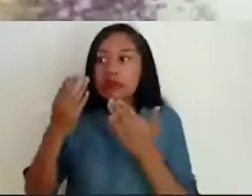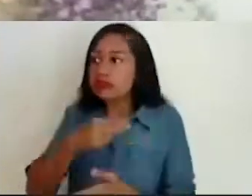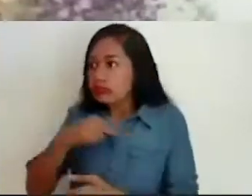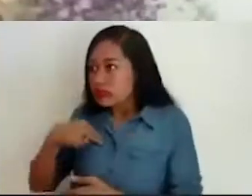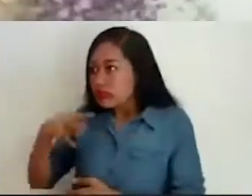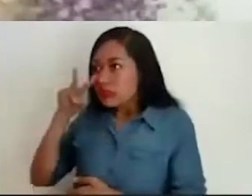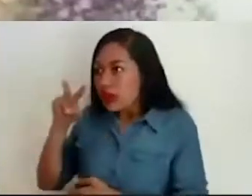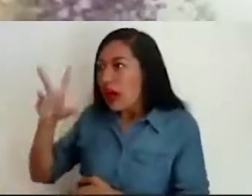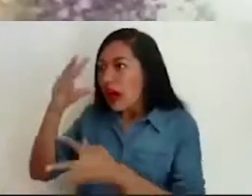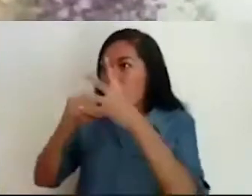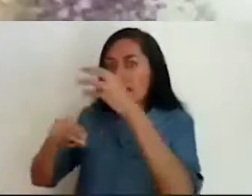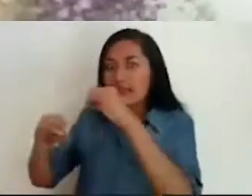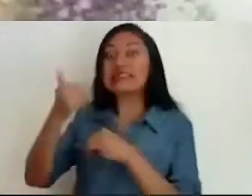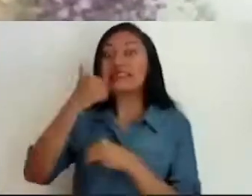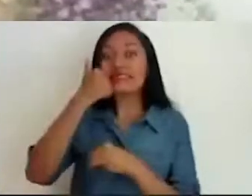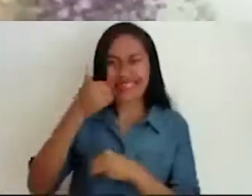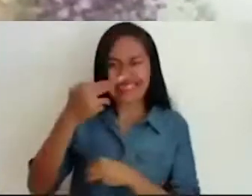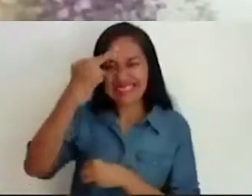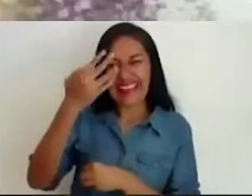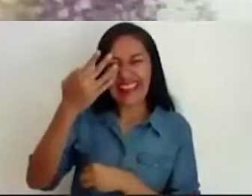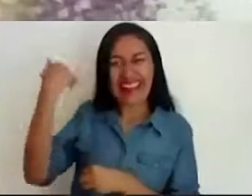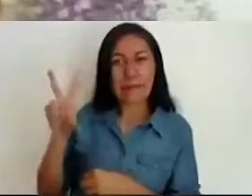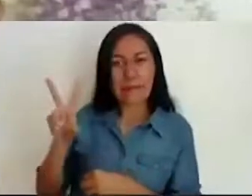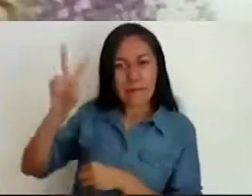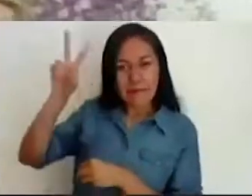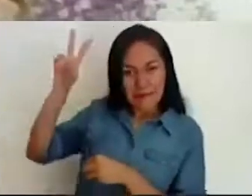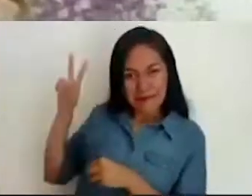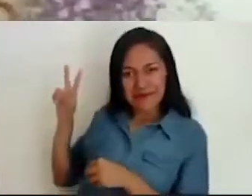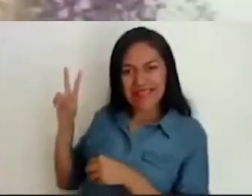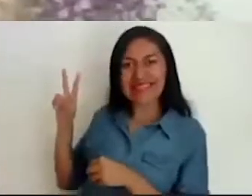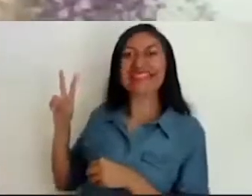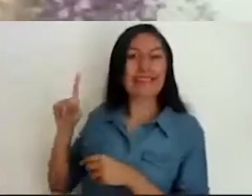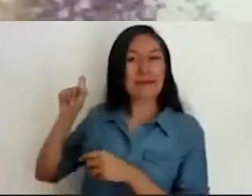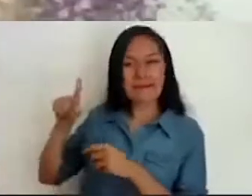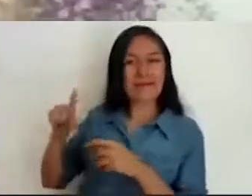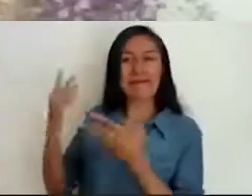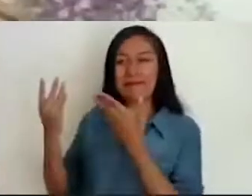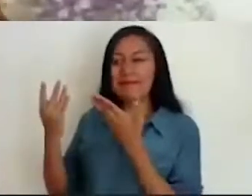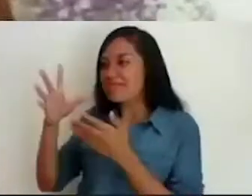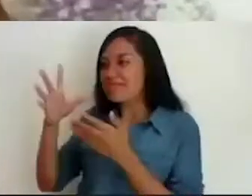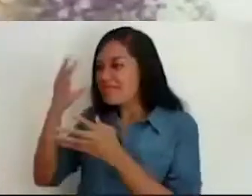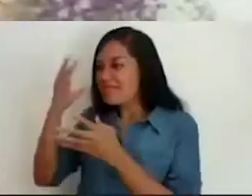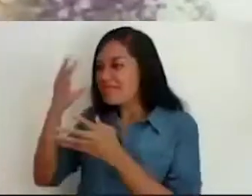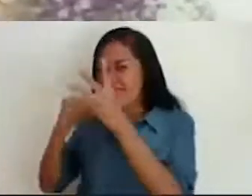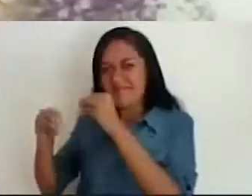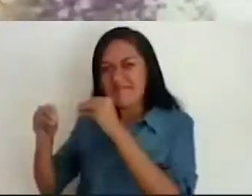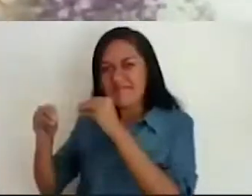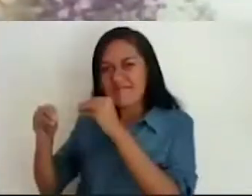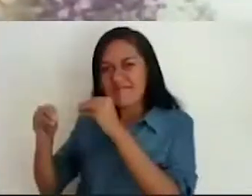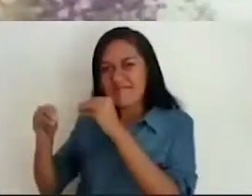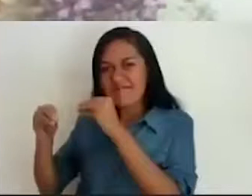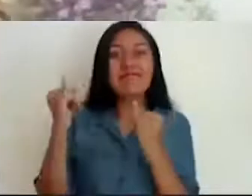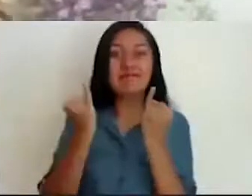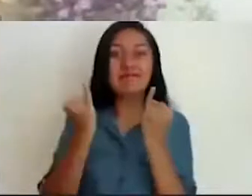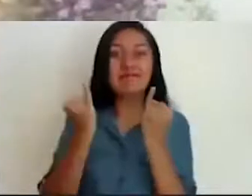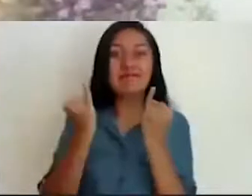la conferencia del viernes pasado del doctor Viesca. En esta ocasión, el doctor Zanchin nos va a hablar de la peste en